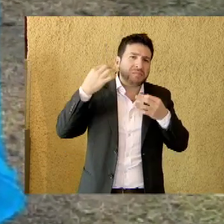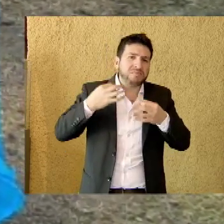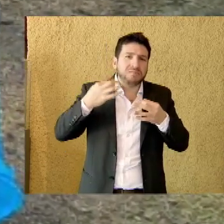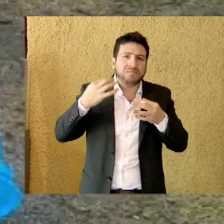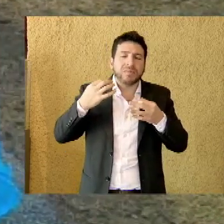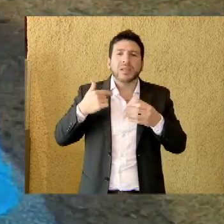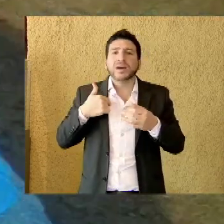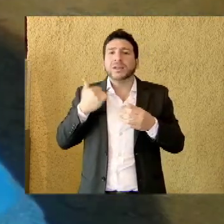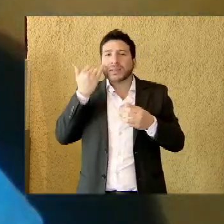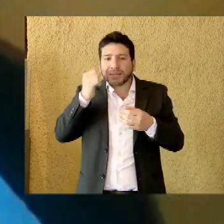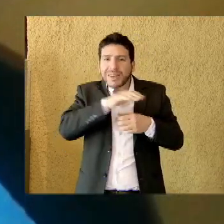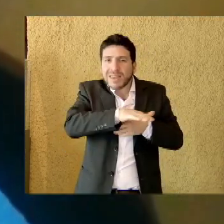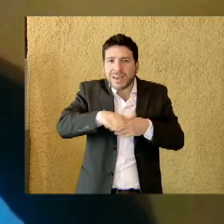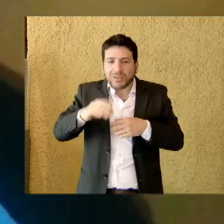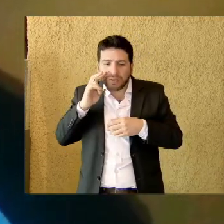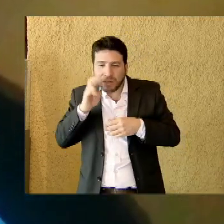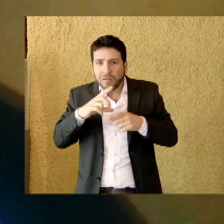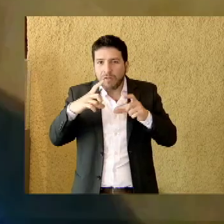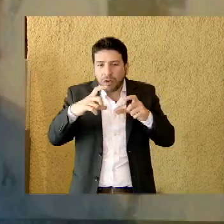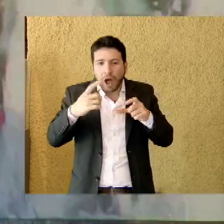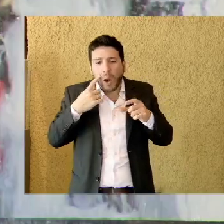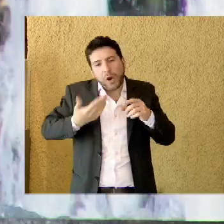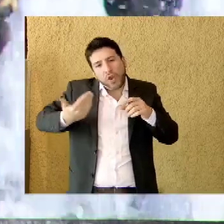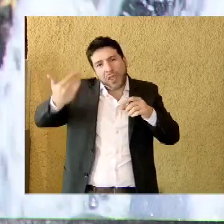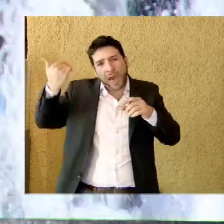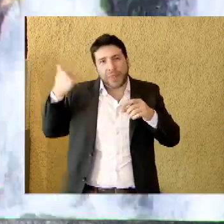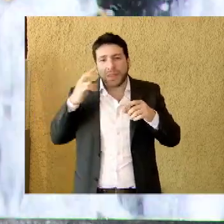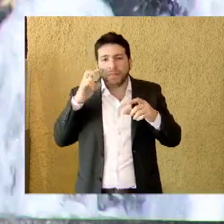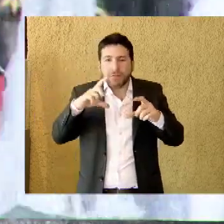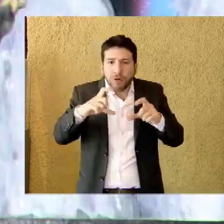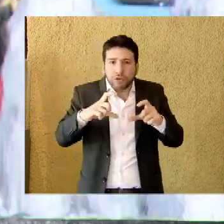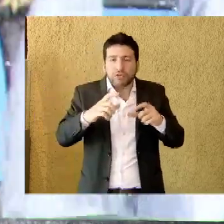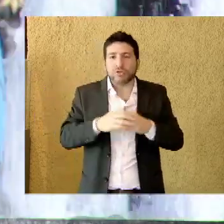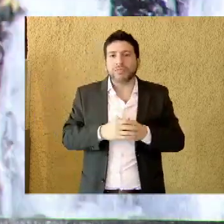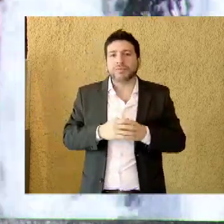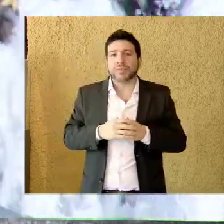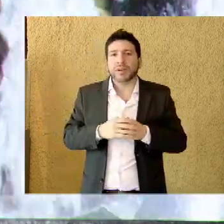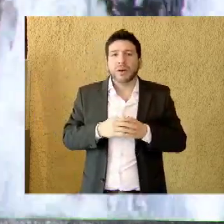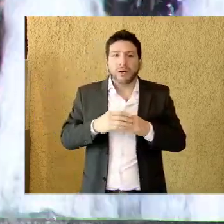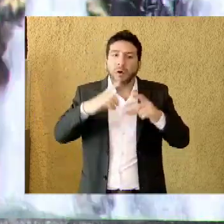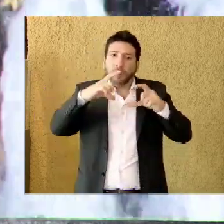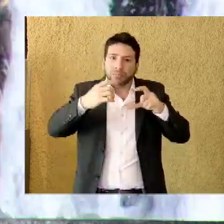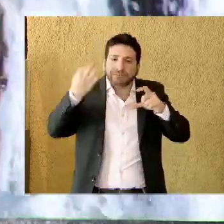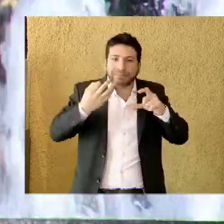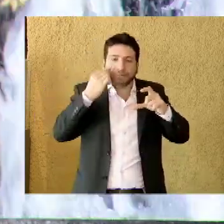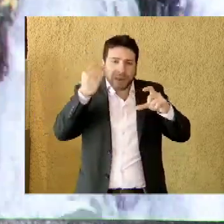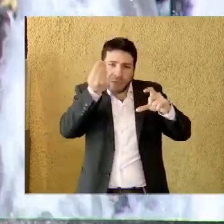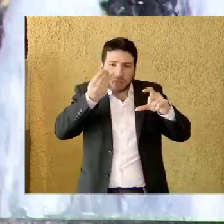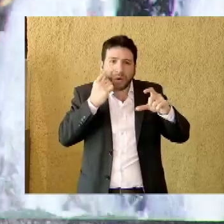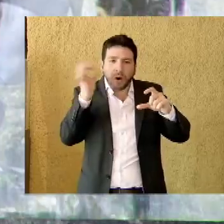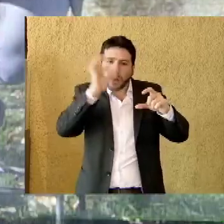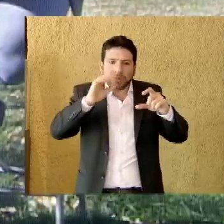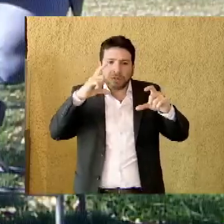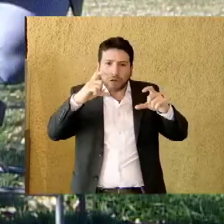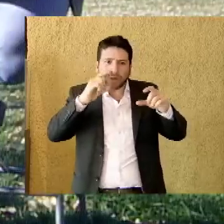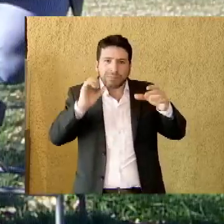bueno, vemos muchos niños, seguramente no son fotos de ahora, muchos son de actos, otros que, bueno, han producido las fotos en sus casas con sus familias. Bueno, sin